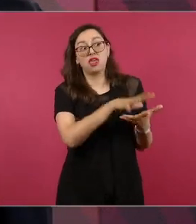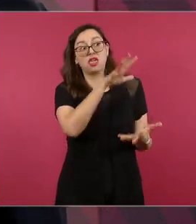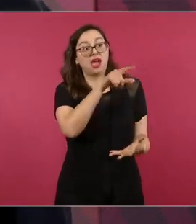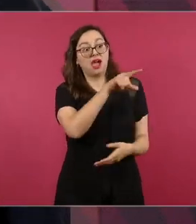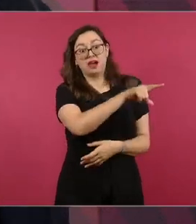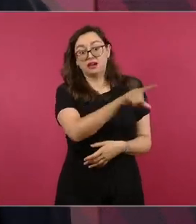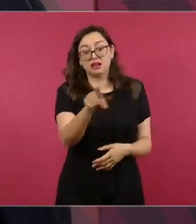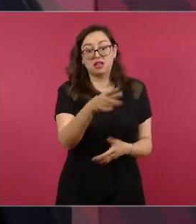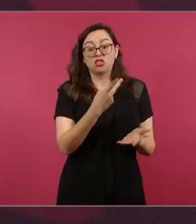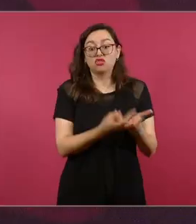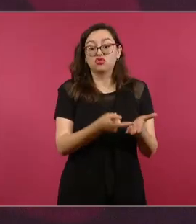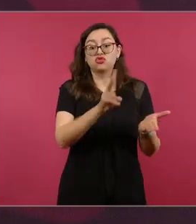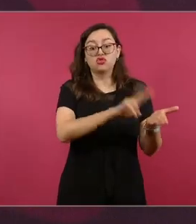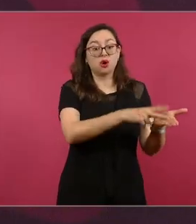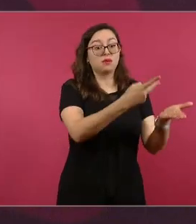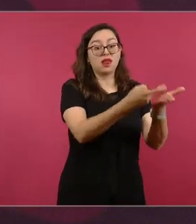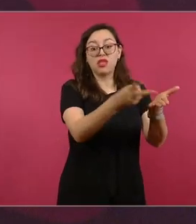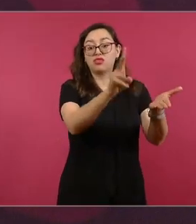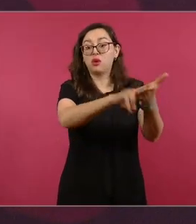no les deja